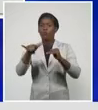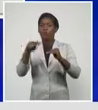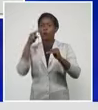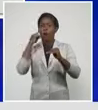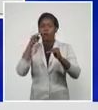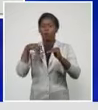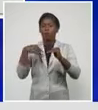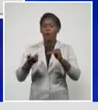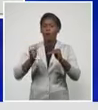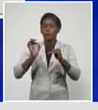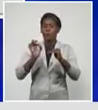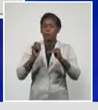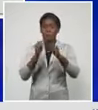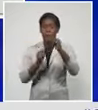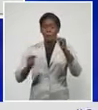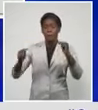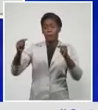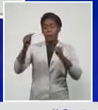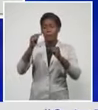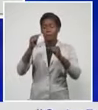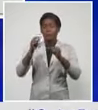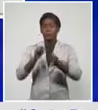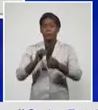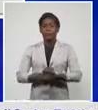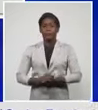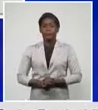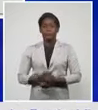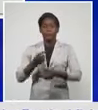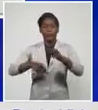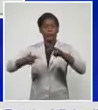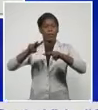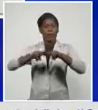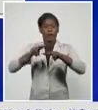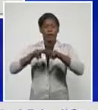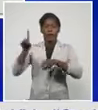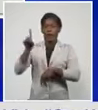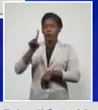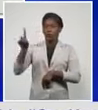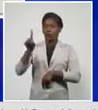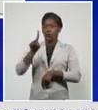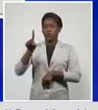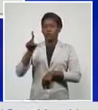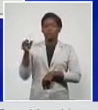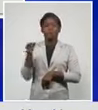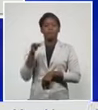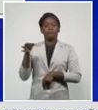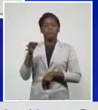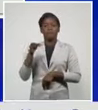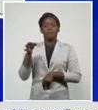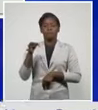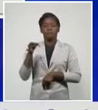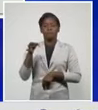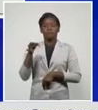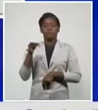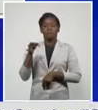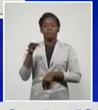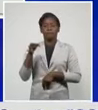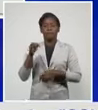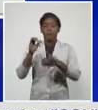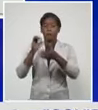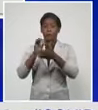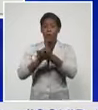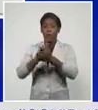mantienen entonces, se incrementan en La Habana a 11 municipios y el municipio de Melena del Sur